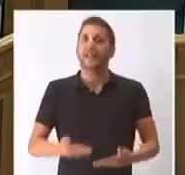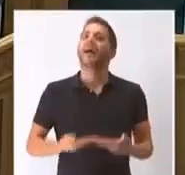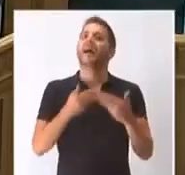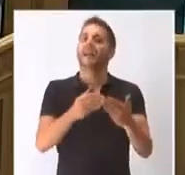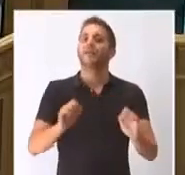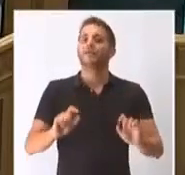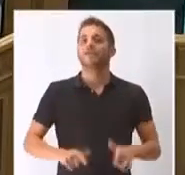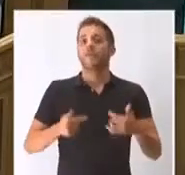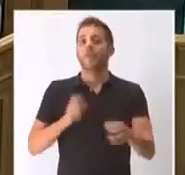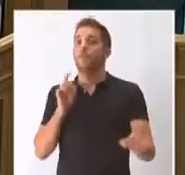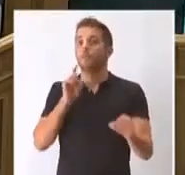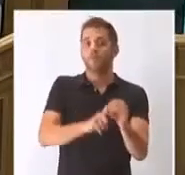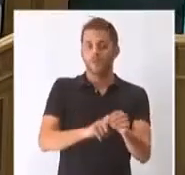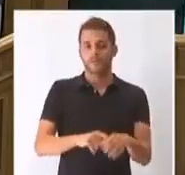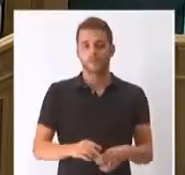rescatados